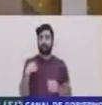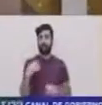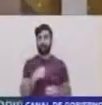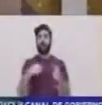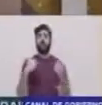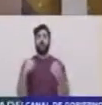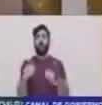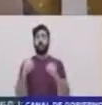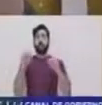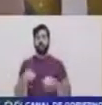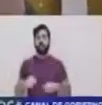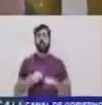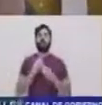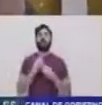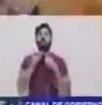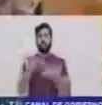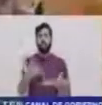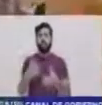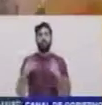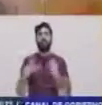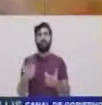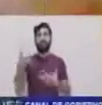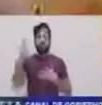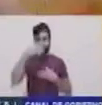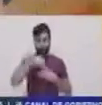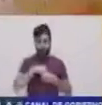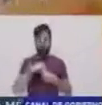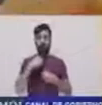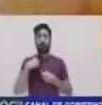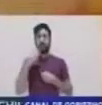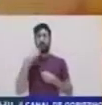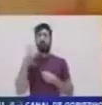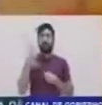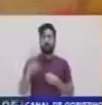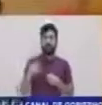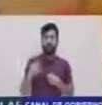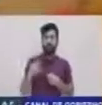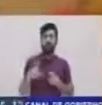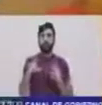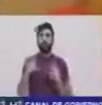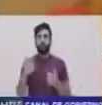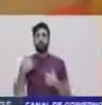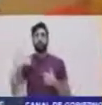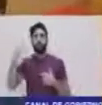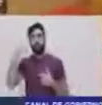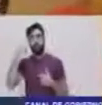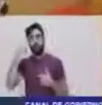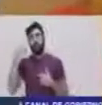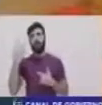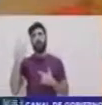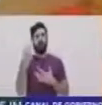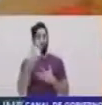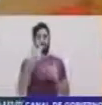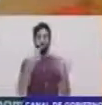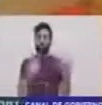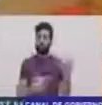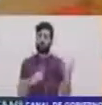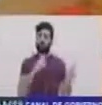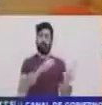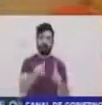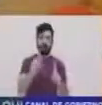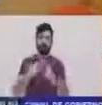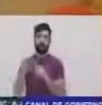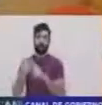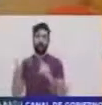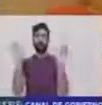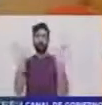como decíamos, la expresión oral es un conjunto de lo que transmitimos con el cuerpo, lo que hablamos y también lo que pensamos. En este